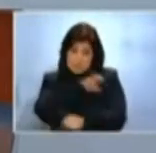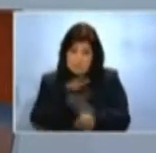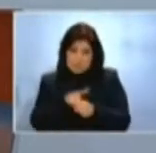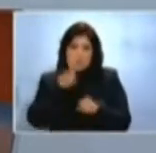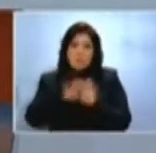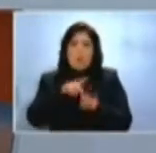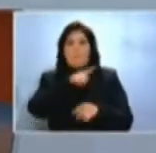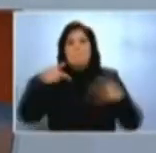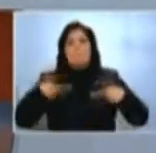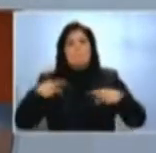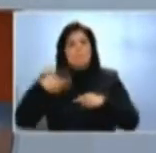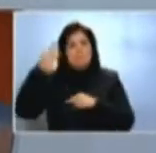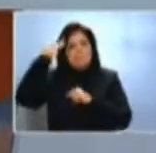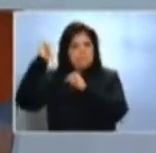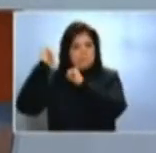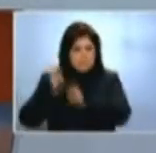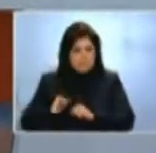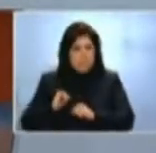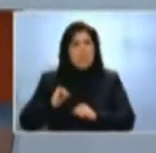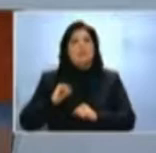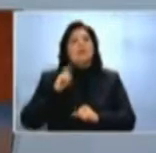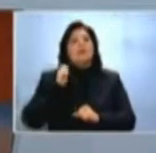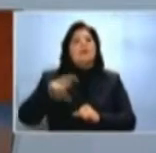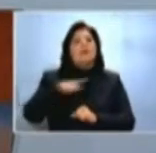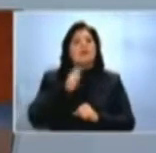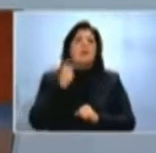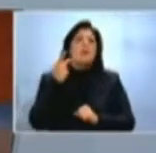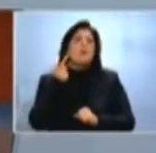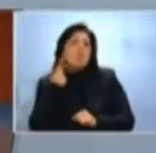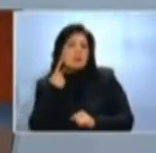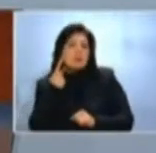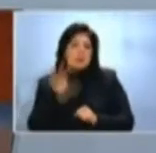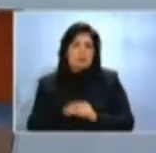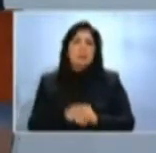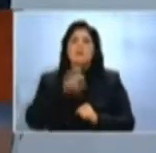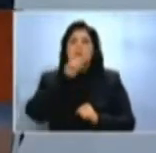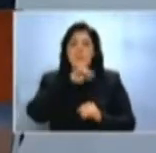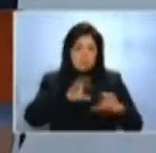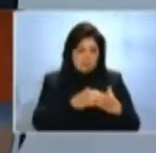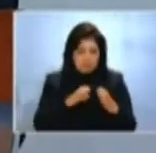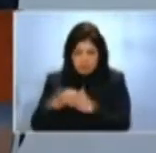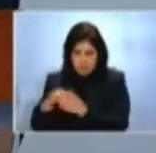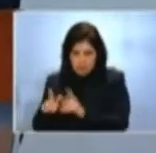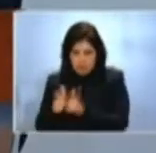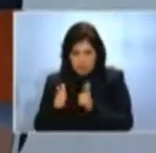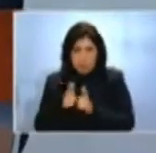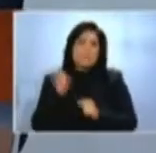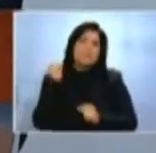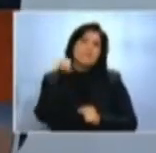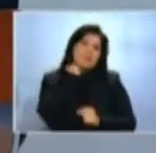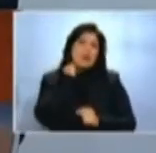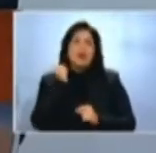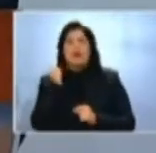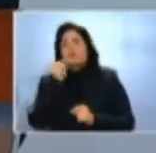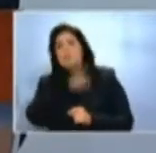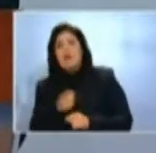obtener ese incremento sin incluir prestaciones su salario total mensual será de